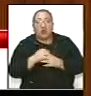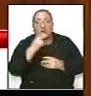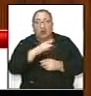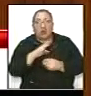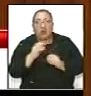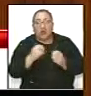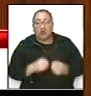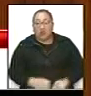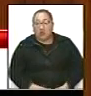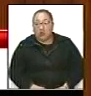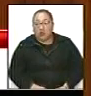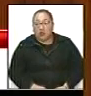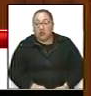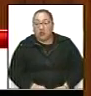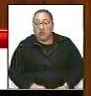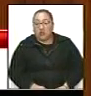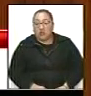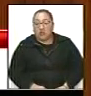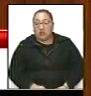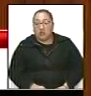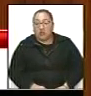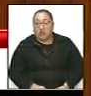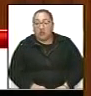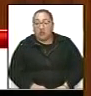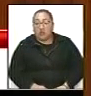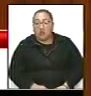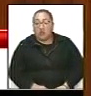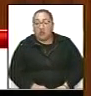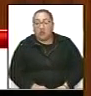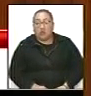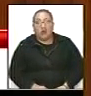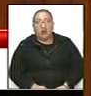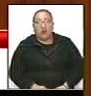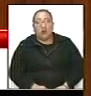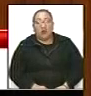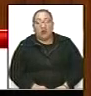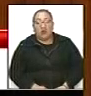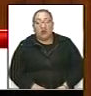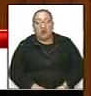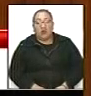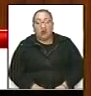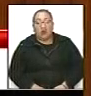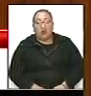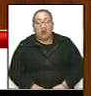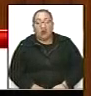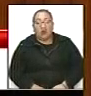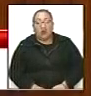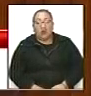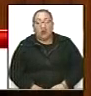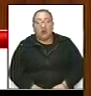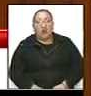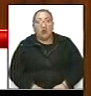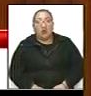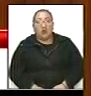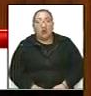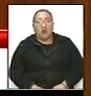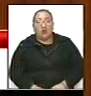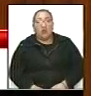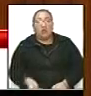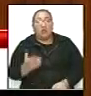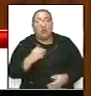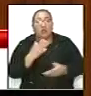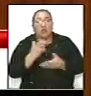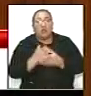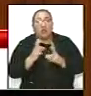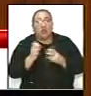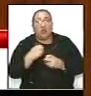niñas, niños y adolescentes. Vamos a una problemática que es fundamental como medida inclusiva y de desarrollo